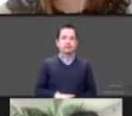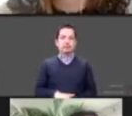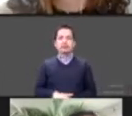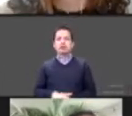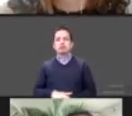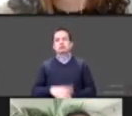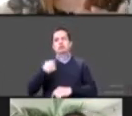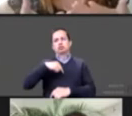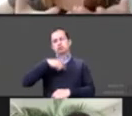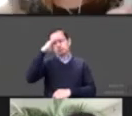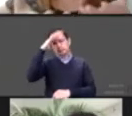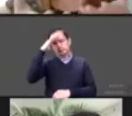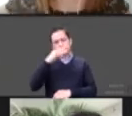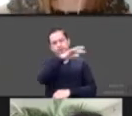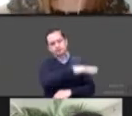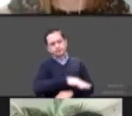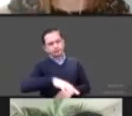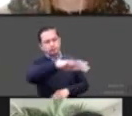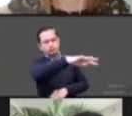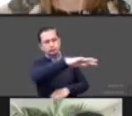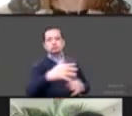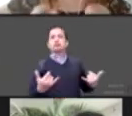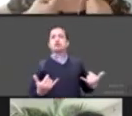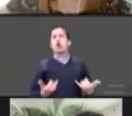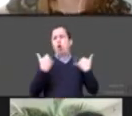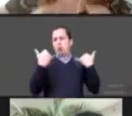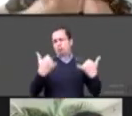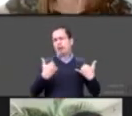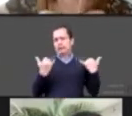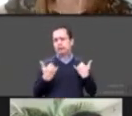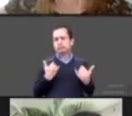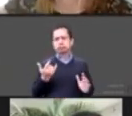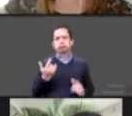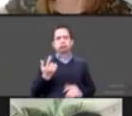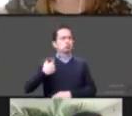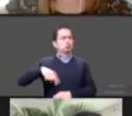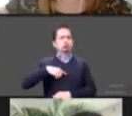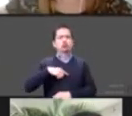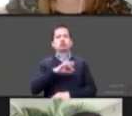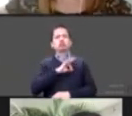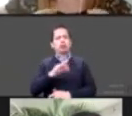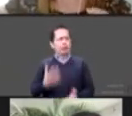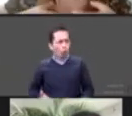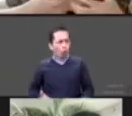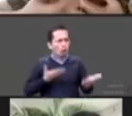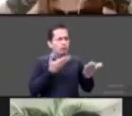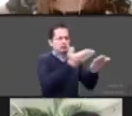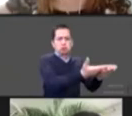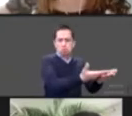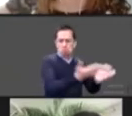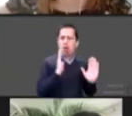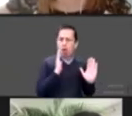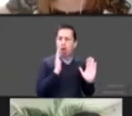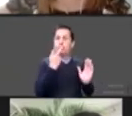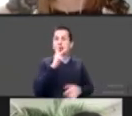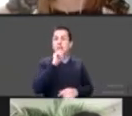porque también hay un punto en el que él decide hacerse cargo, tomar las riendas de su vida y ser partícipe de este